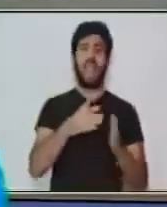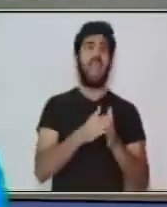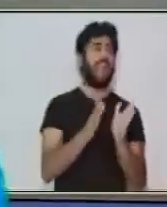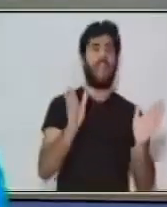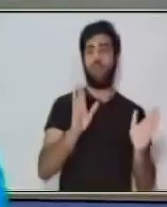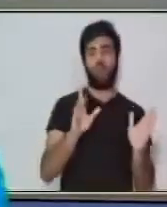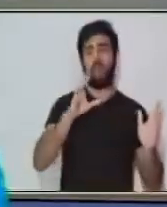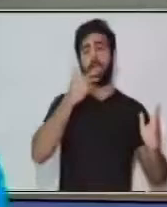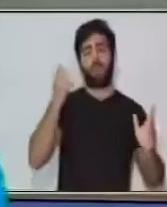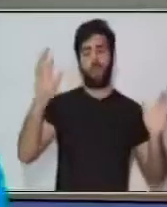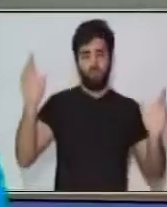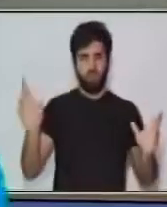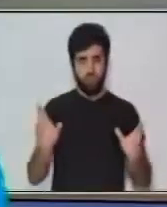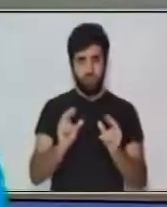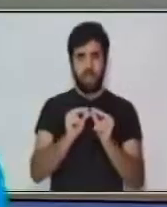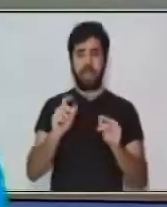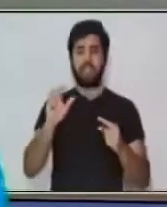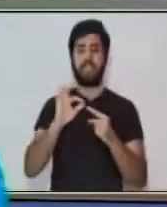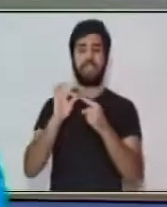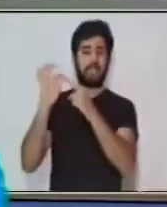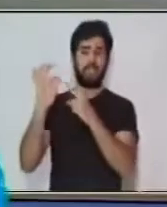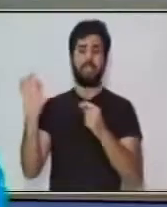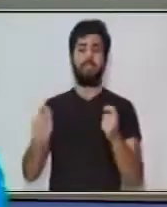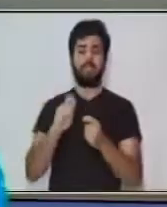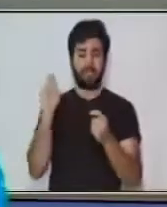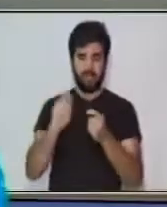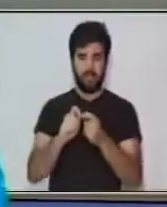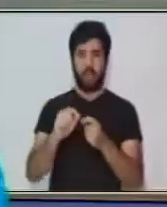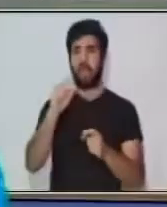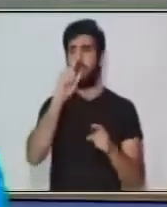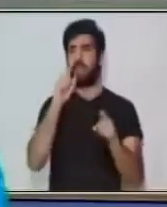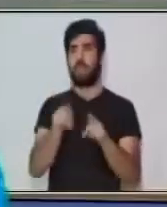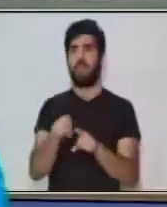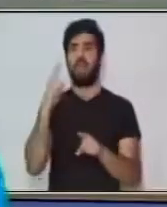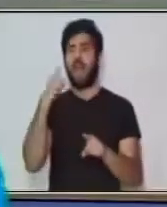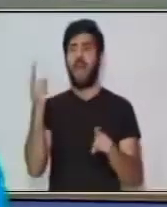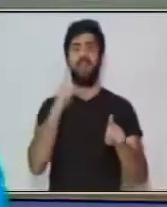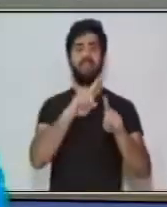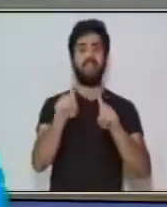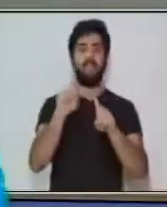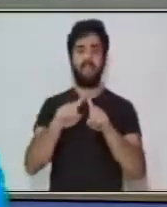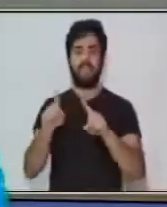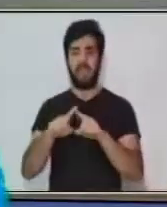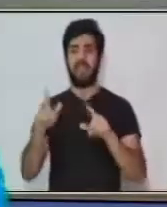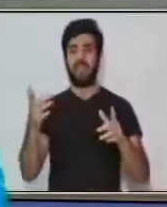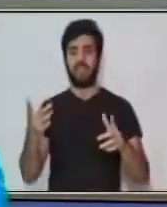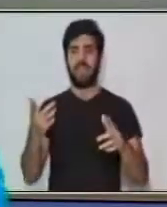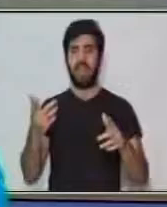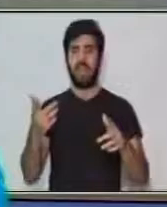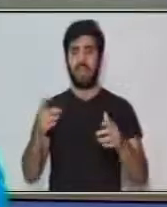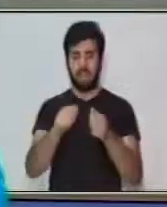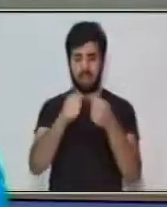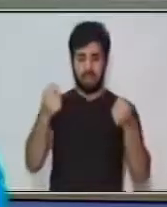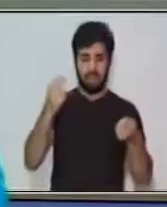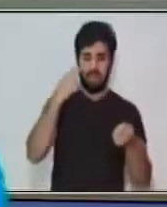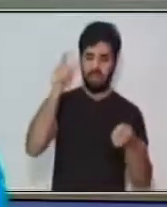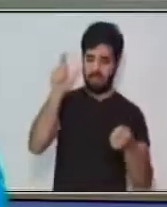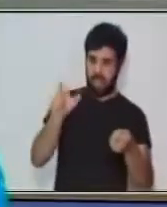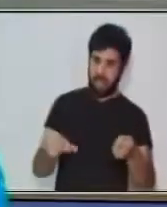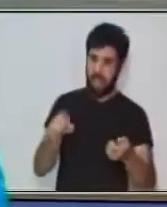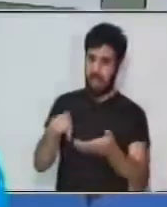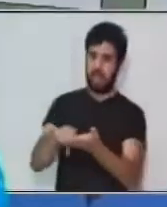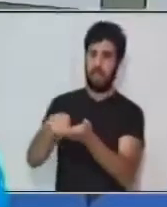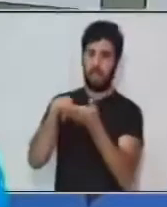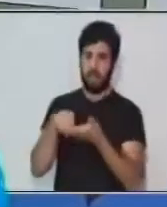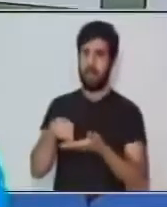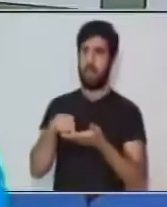que está de una forma más específica. También podemos identificar diferentes tipos de almanaques, también podemos identificar algún tipo de